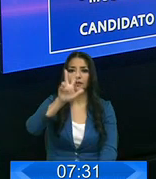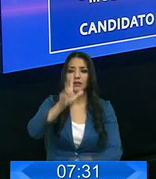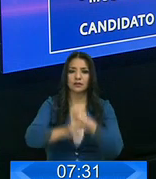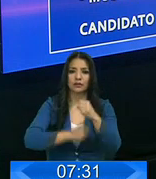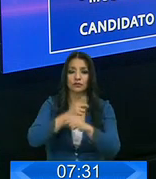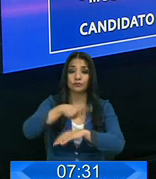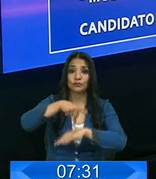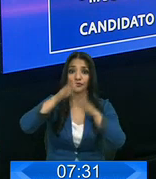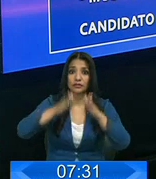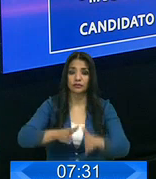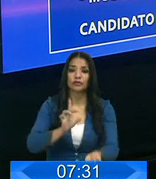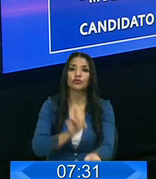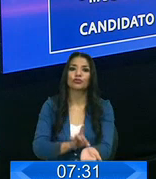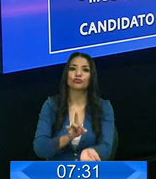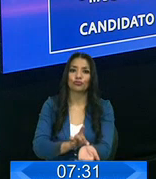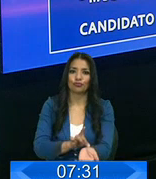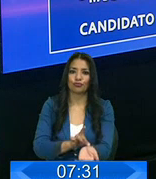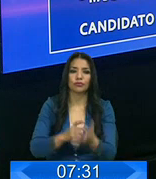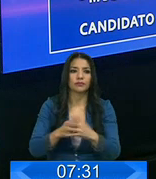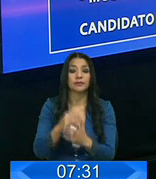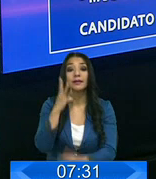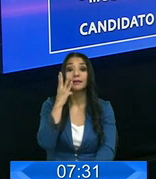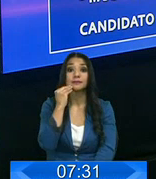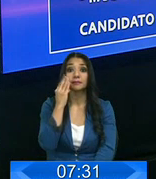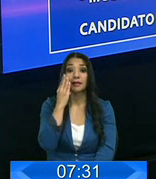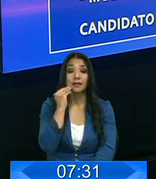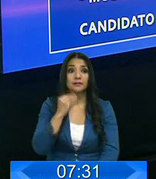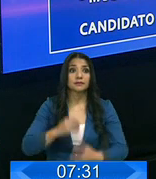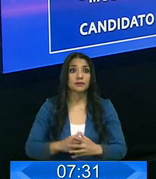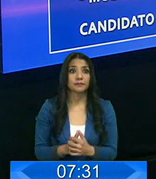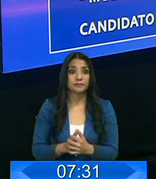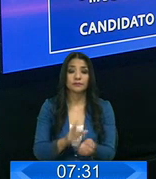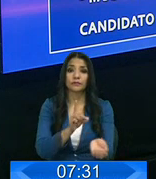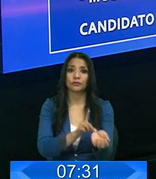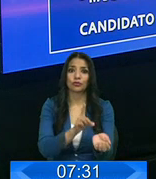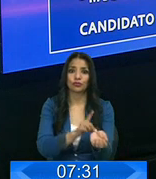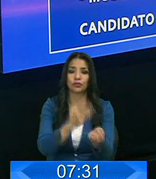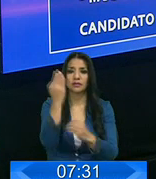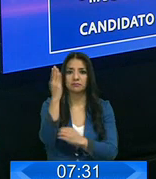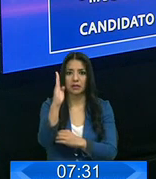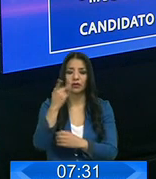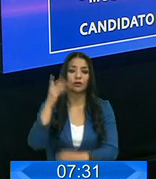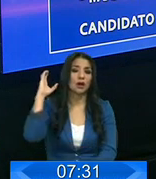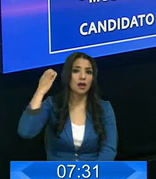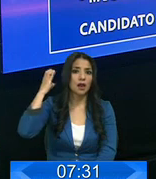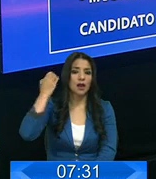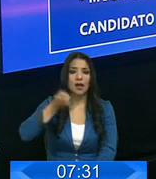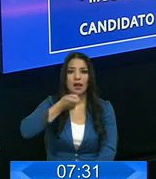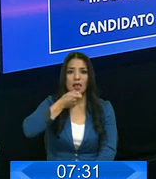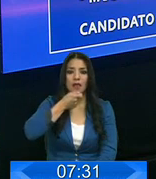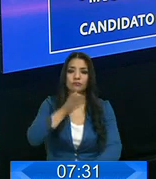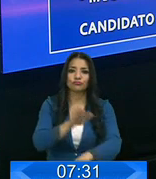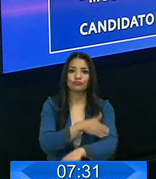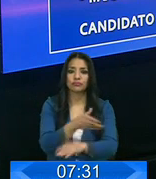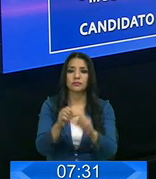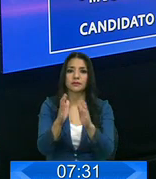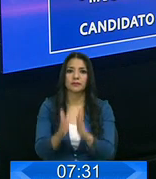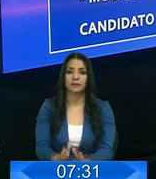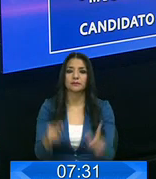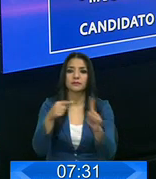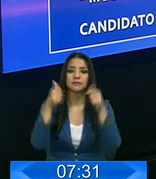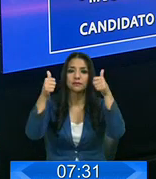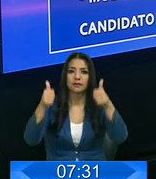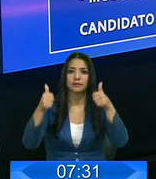profesión médico cirujano, su experiencia galeno en el Hospital Eugenio Espejo, radiodifusor, músico y asambleísta. Él es candidato por la